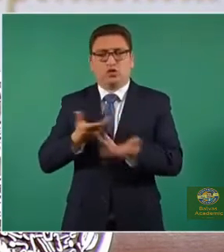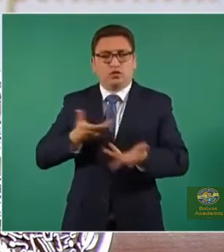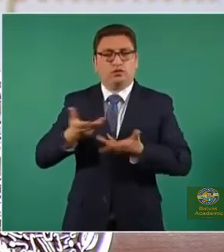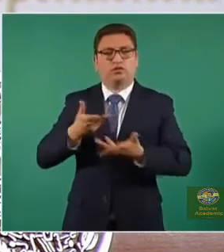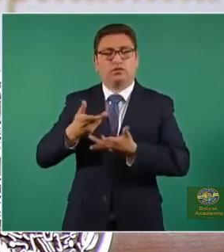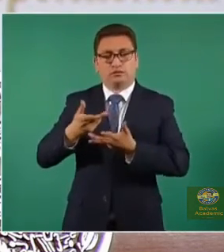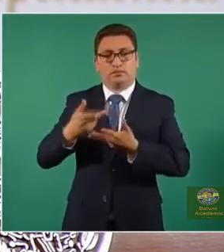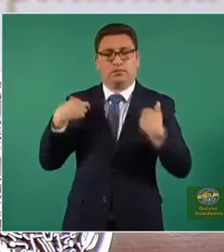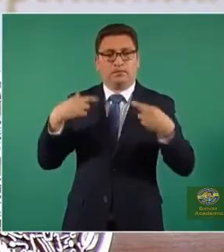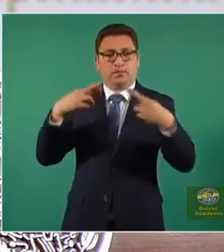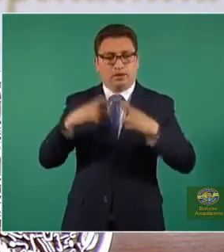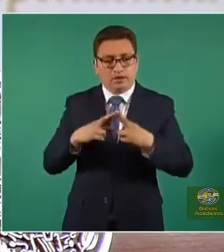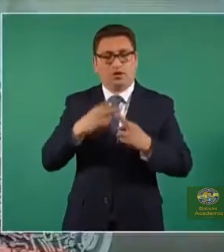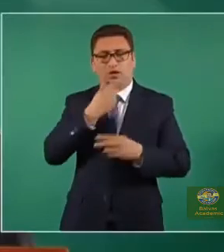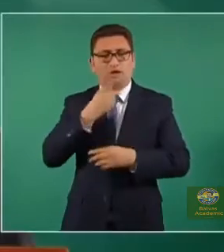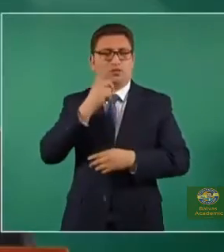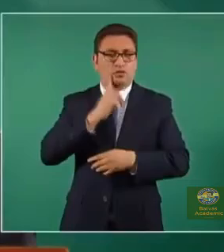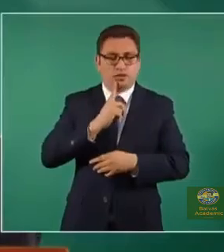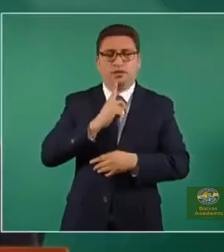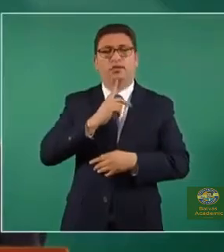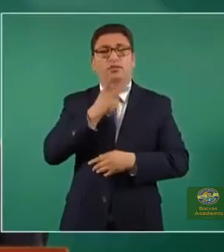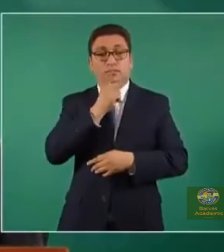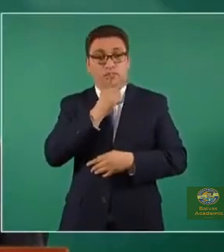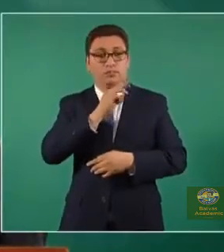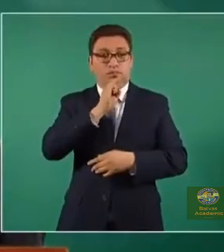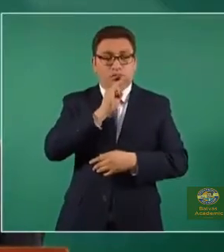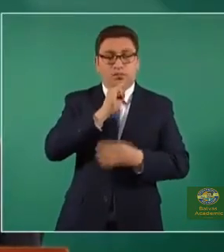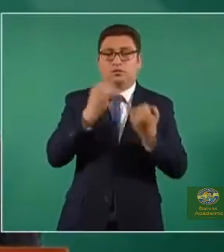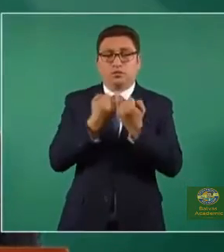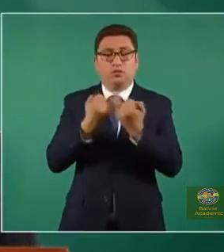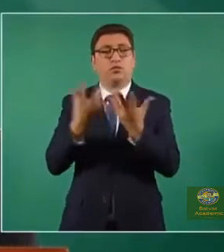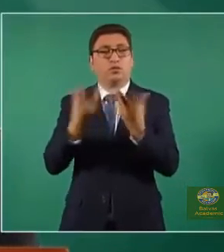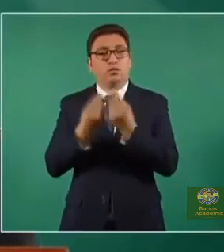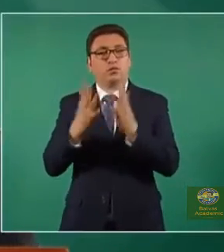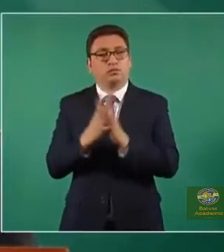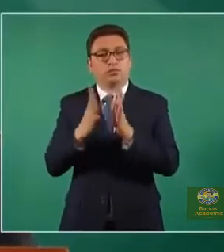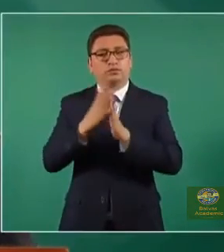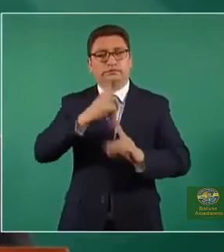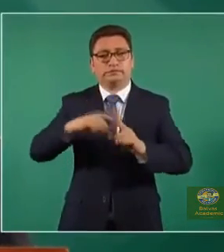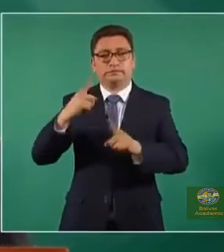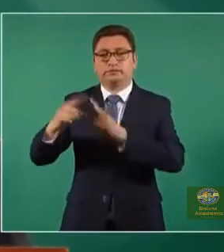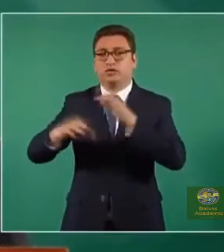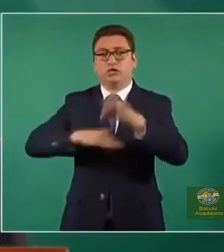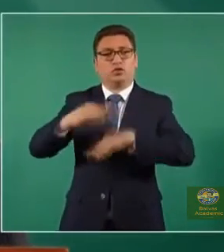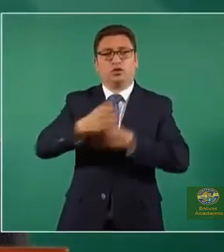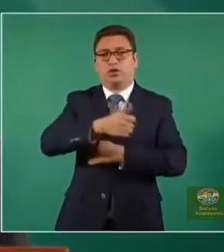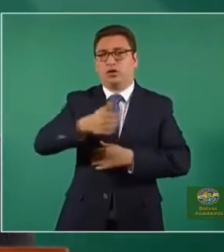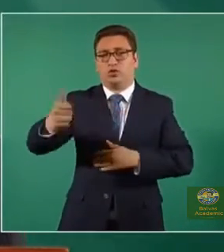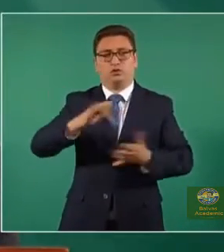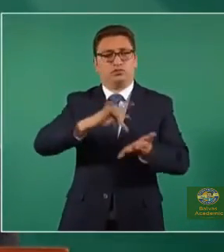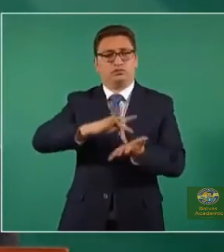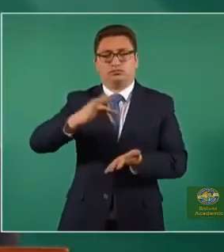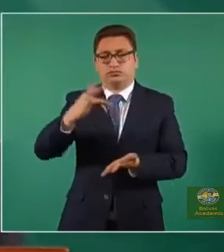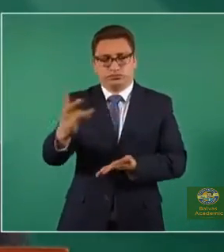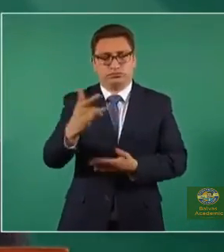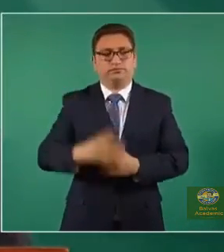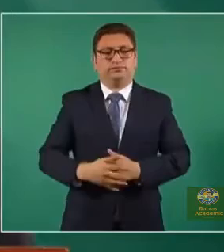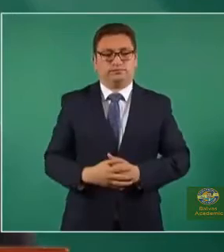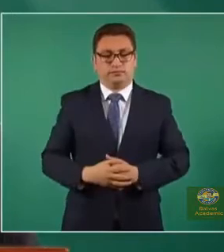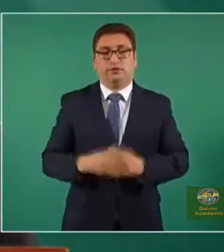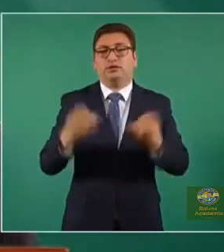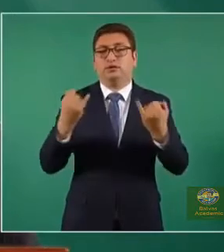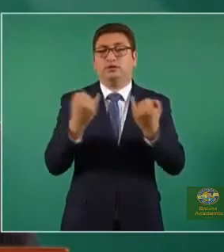de familia, a los cuales quiero agradecer su participación en todas las acciones que a cada uno compete, así como también